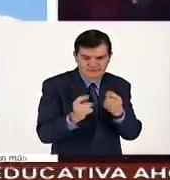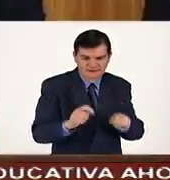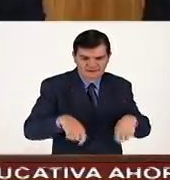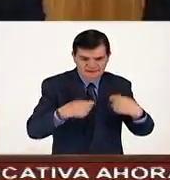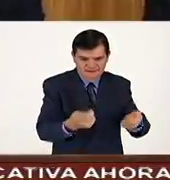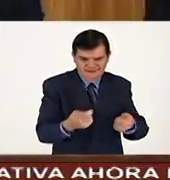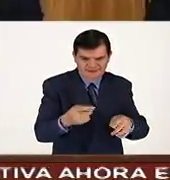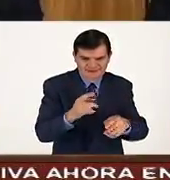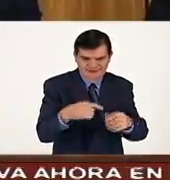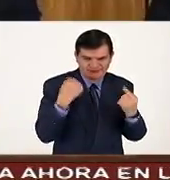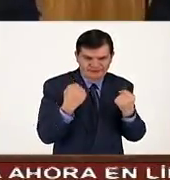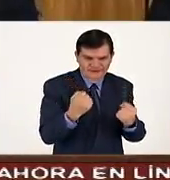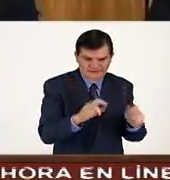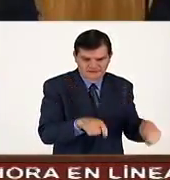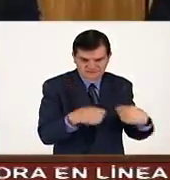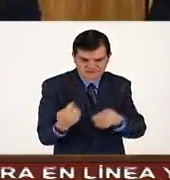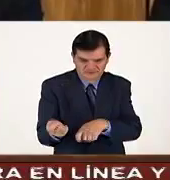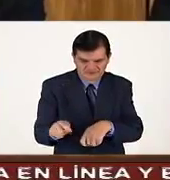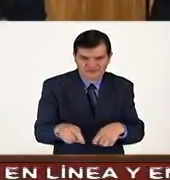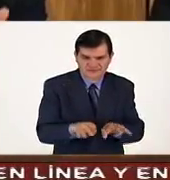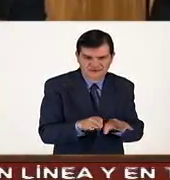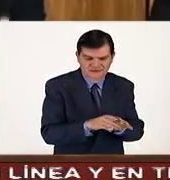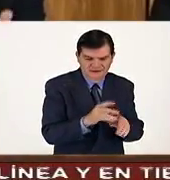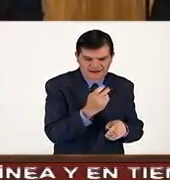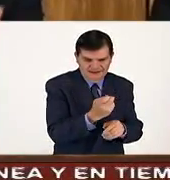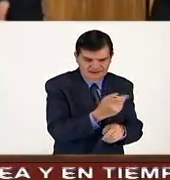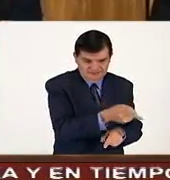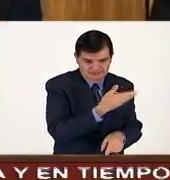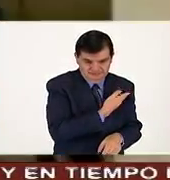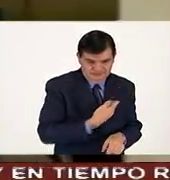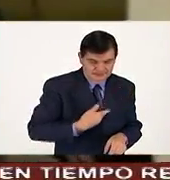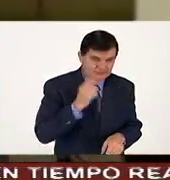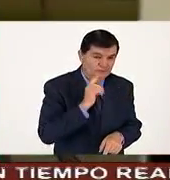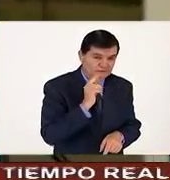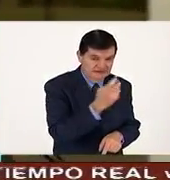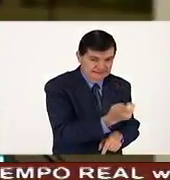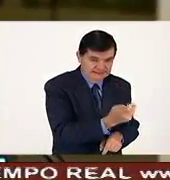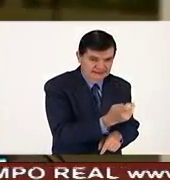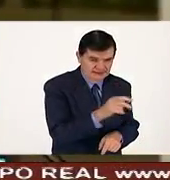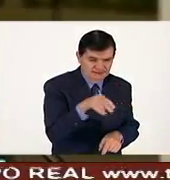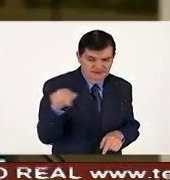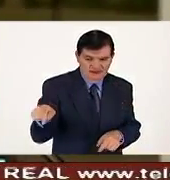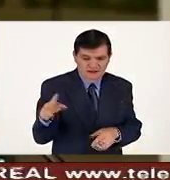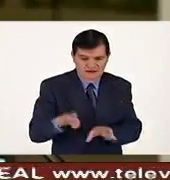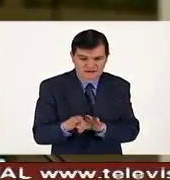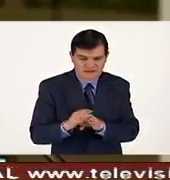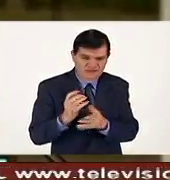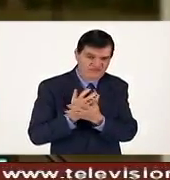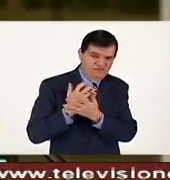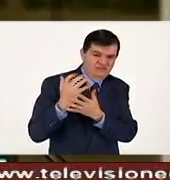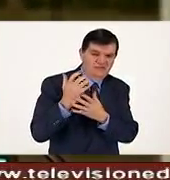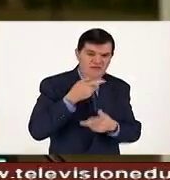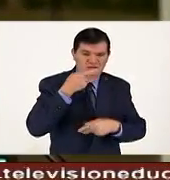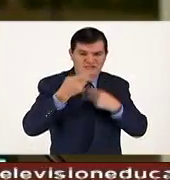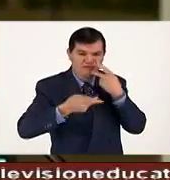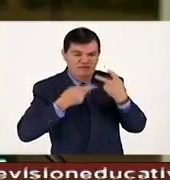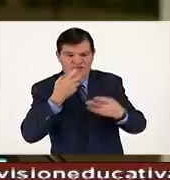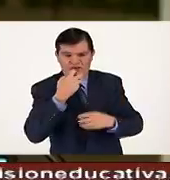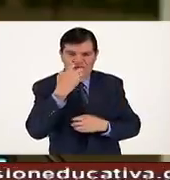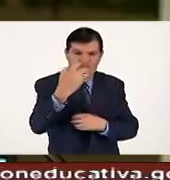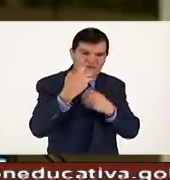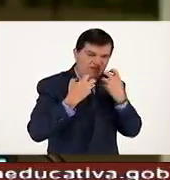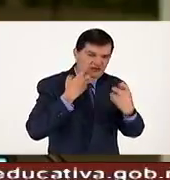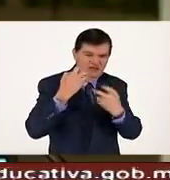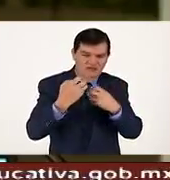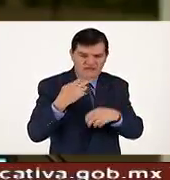traspaso del mando. De acuerdo con la presidenta, Macri comenzó a elevar el tono de voz,